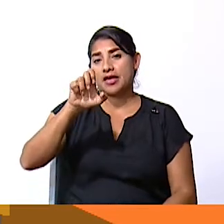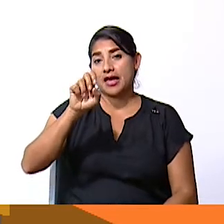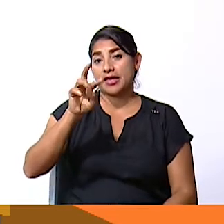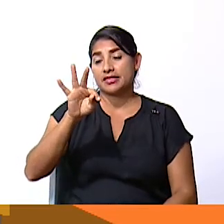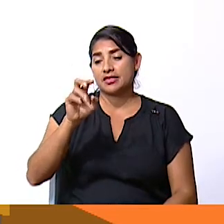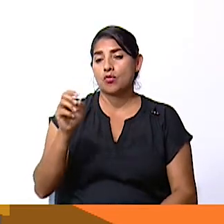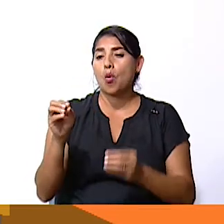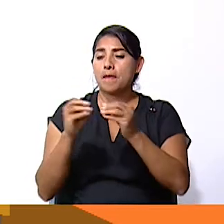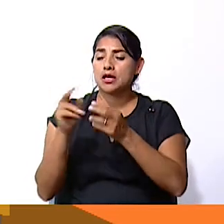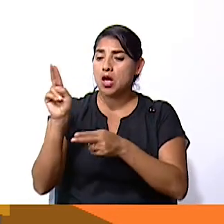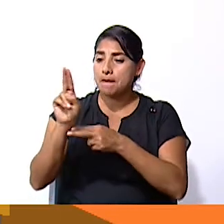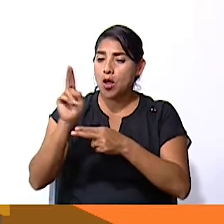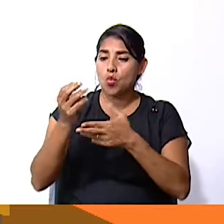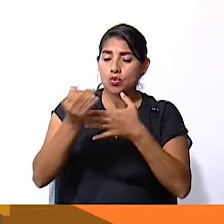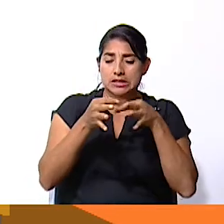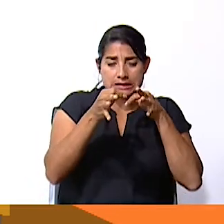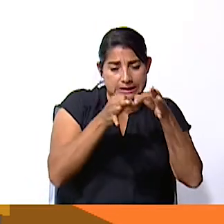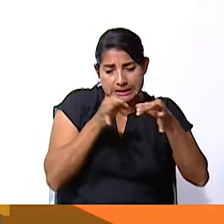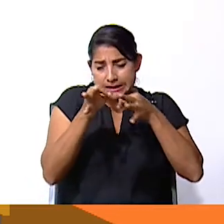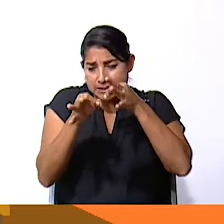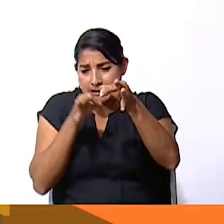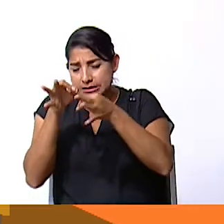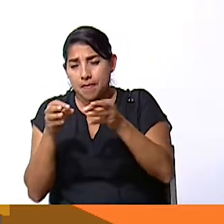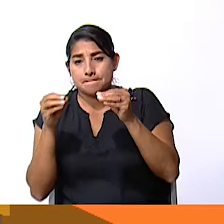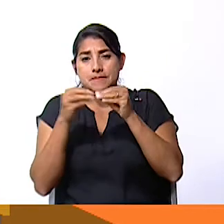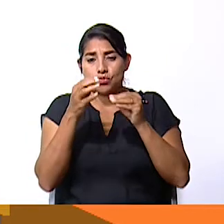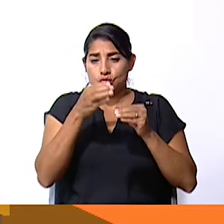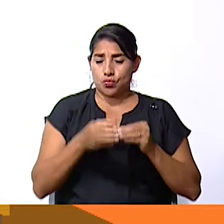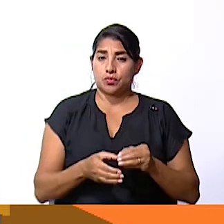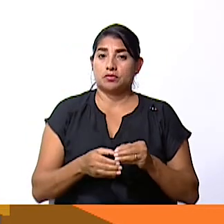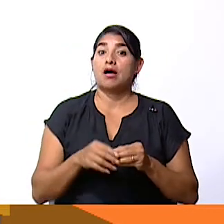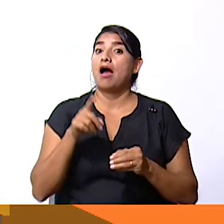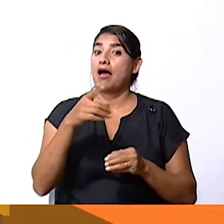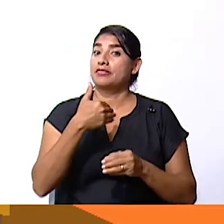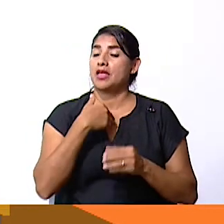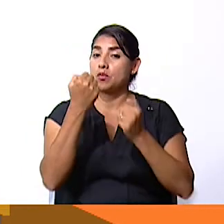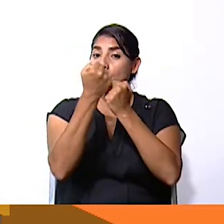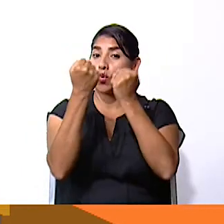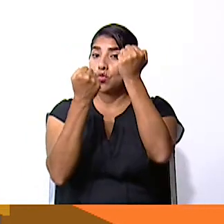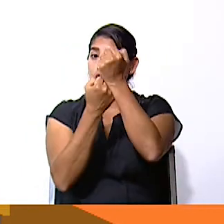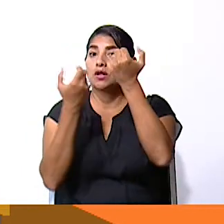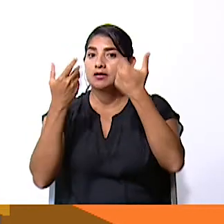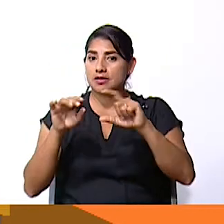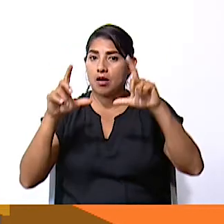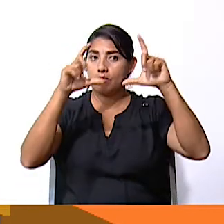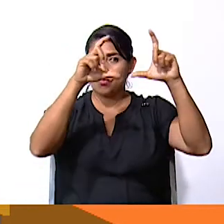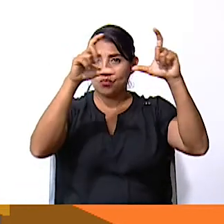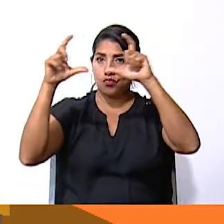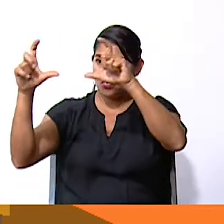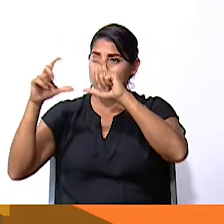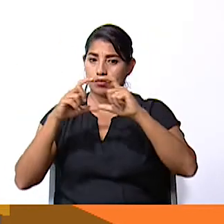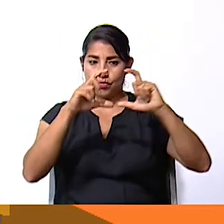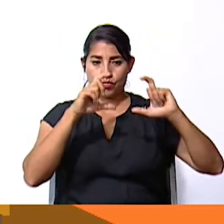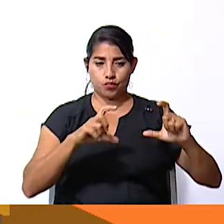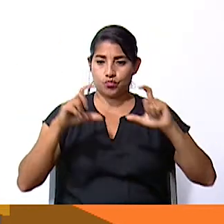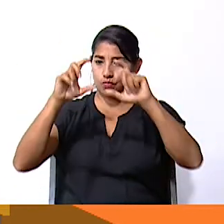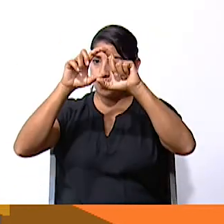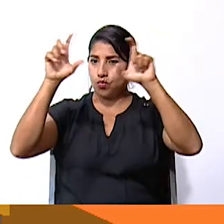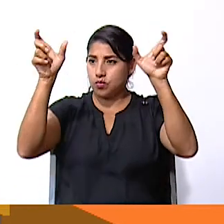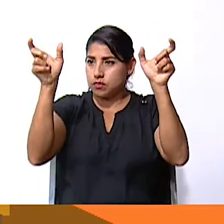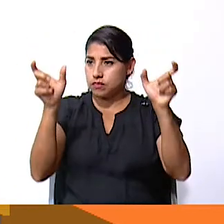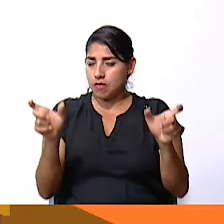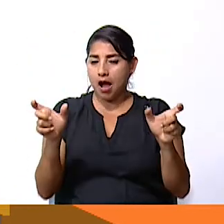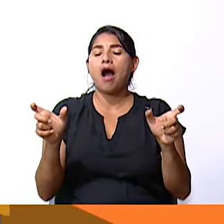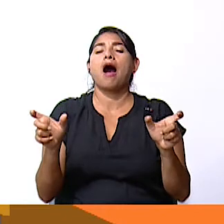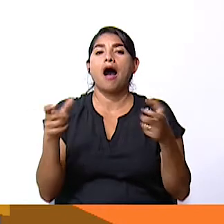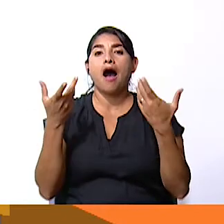palabras que me describen. Excelente. Tenemos la estructura del texto, vimos un ejemplo y